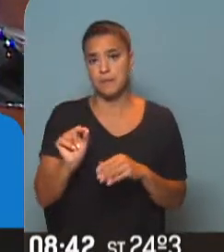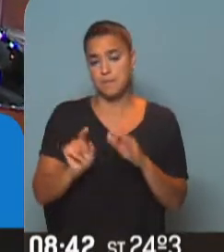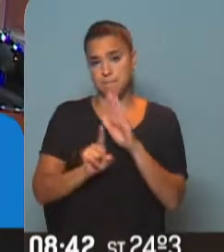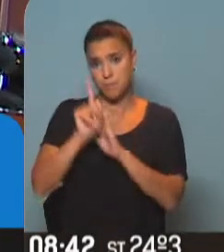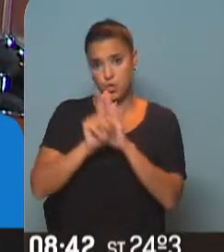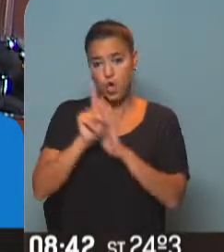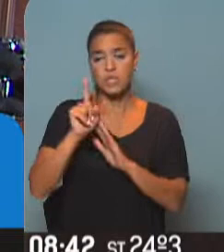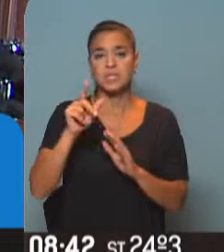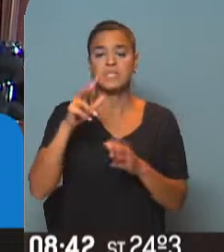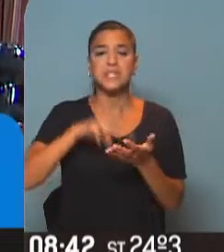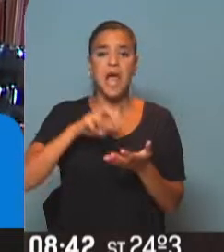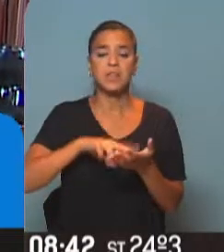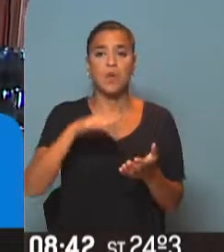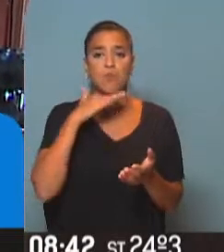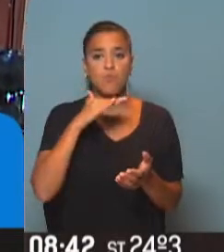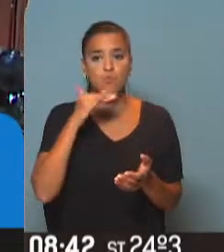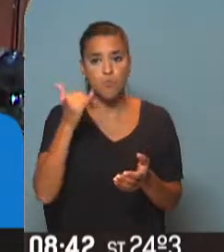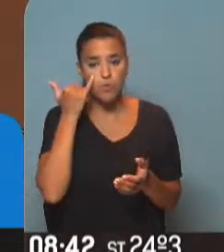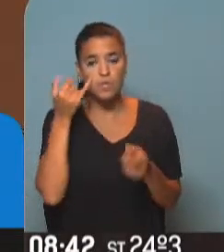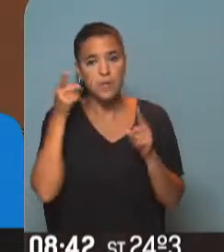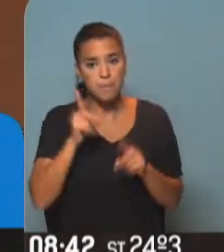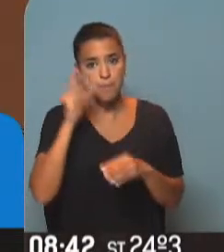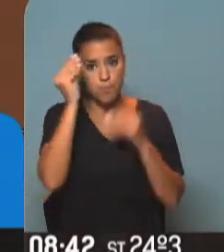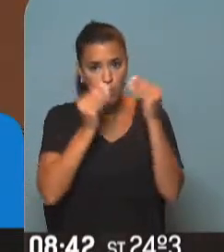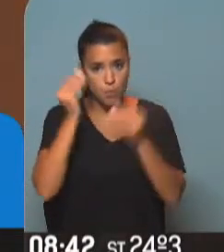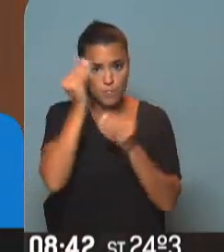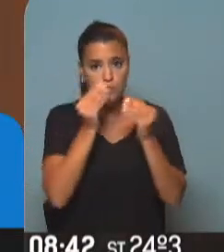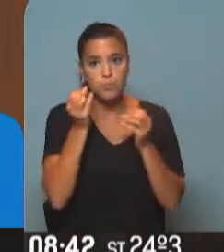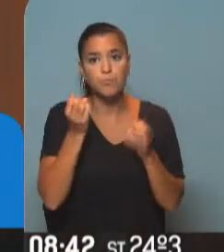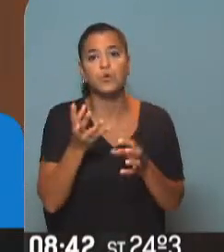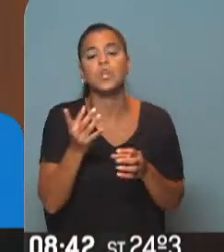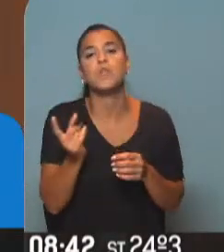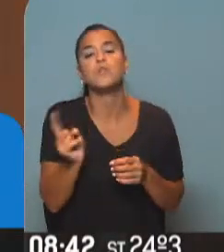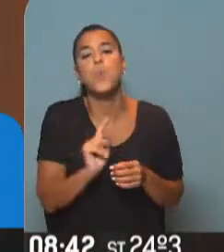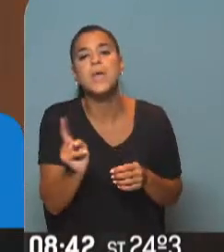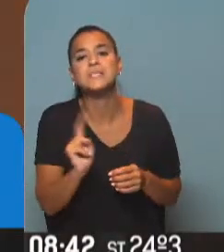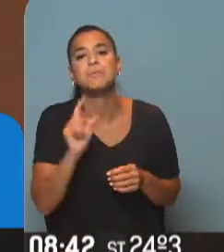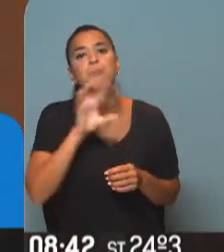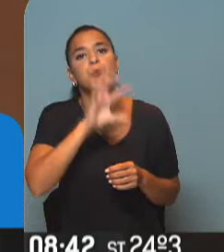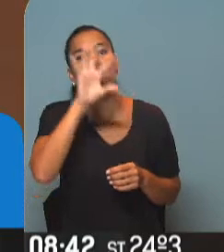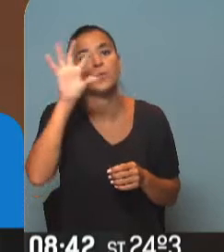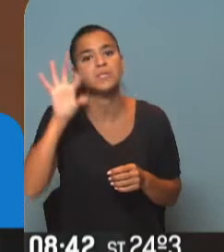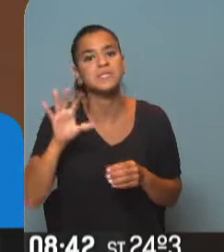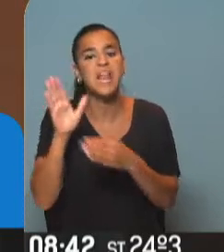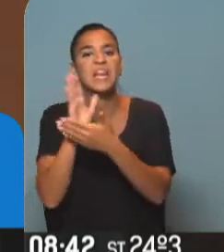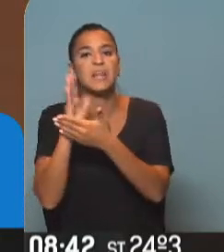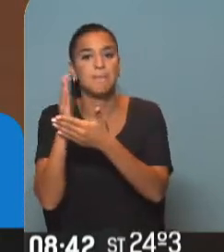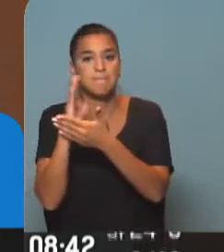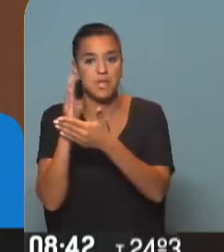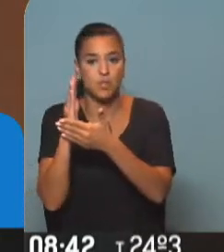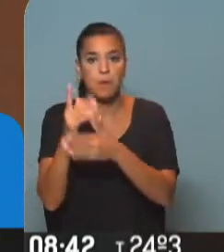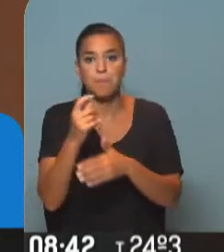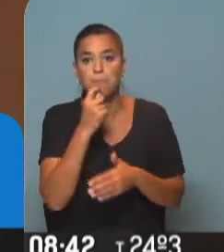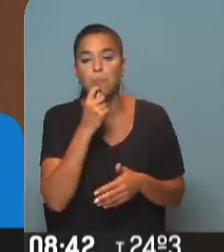salta y jujuy semanas atrás también había cierta preocupación porque ya no estamos hablando de provincia hace limítrofes por